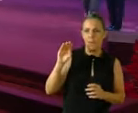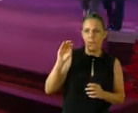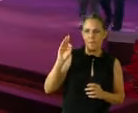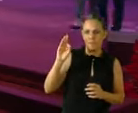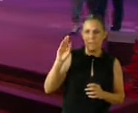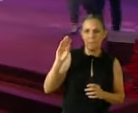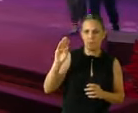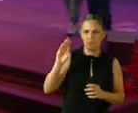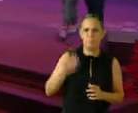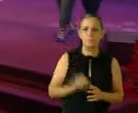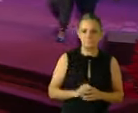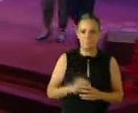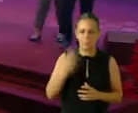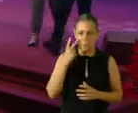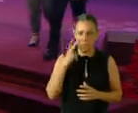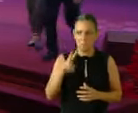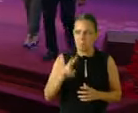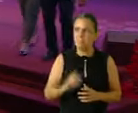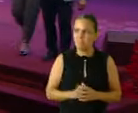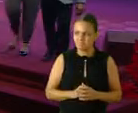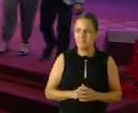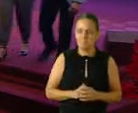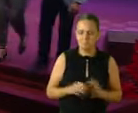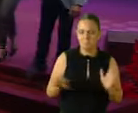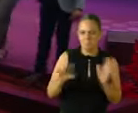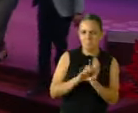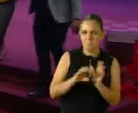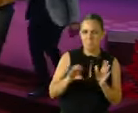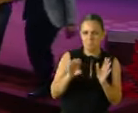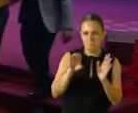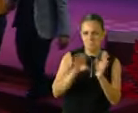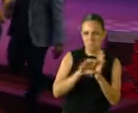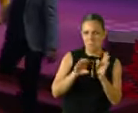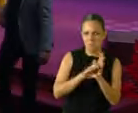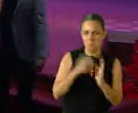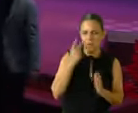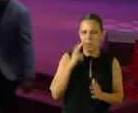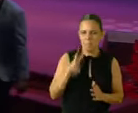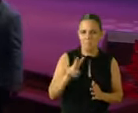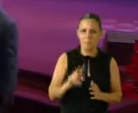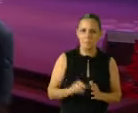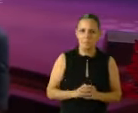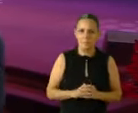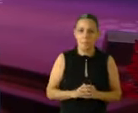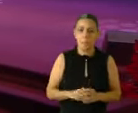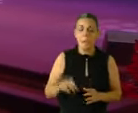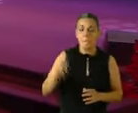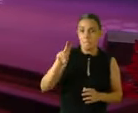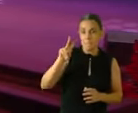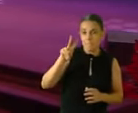linda. Y este esfuerzo para el 2023, haga la alcancía.